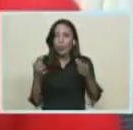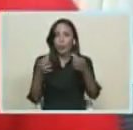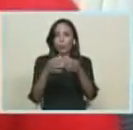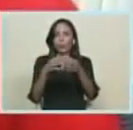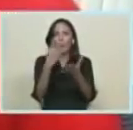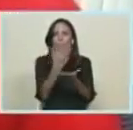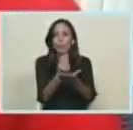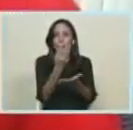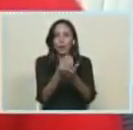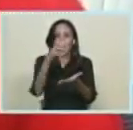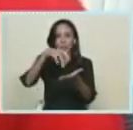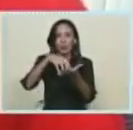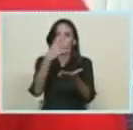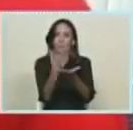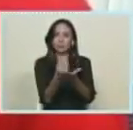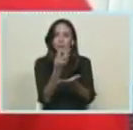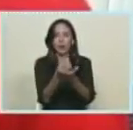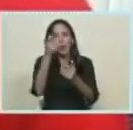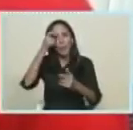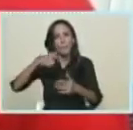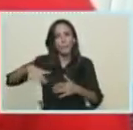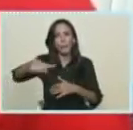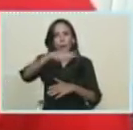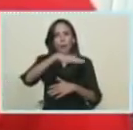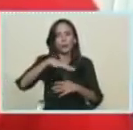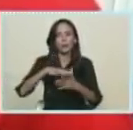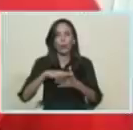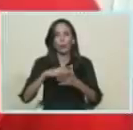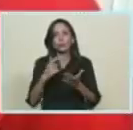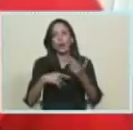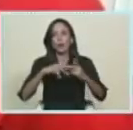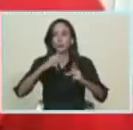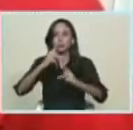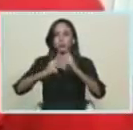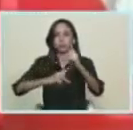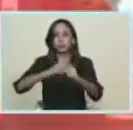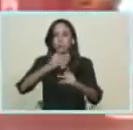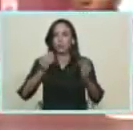Monagas, donde en ese pueblo producimos